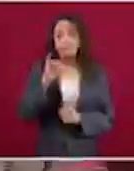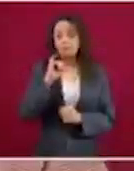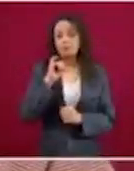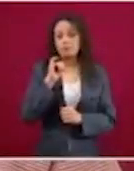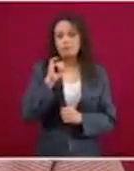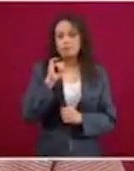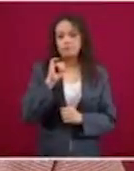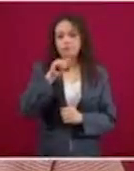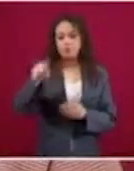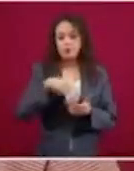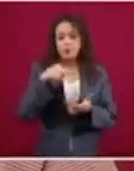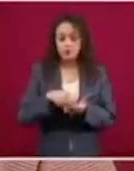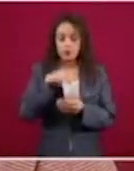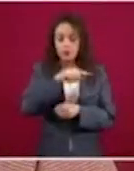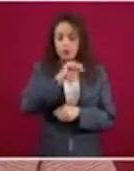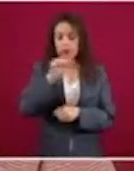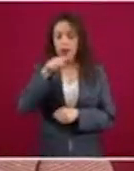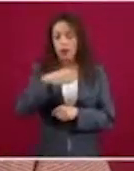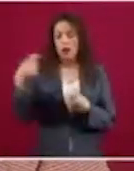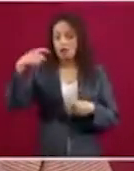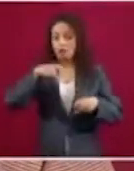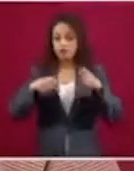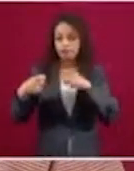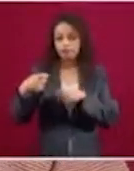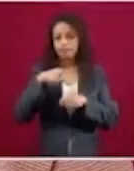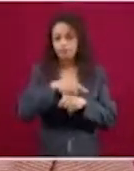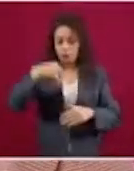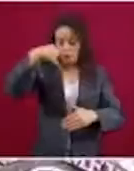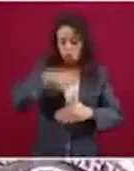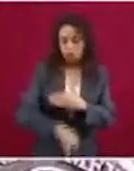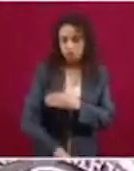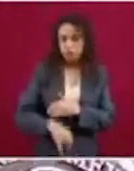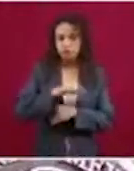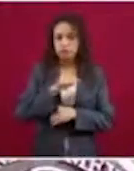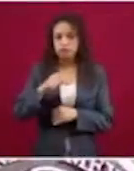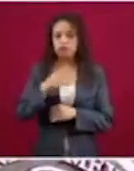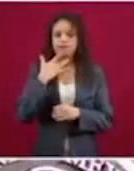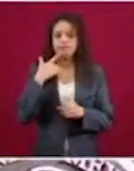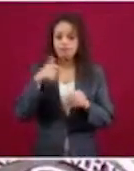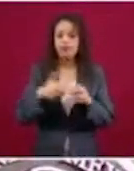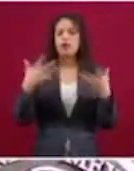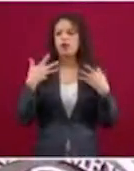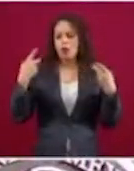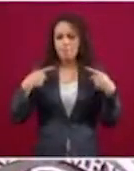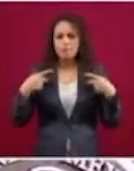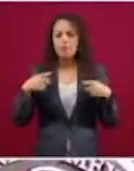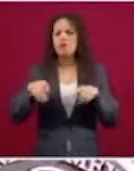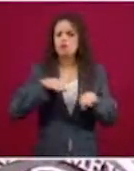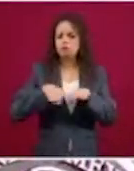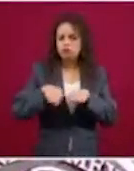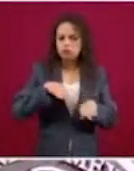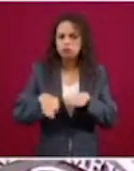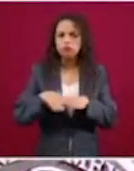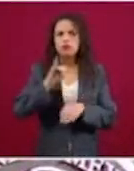Las plantas químicas, los pozos petroleros, hay gente trabajando, están tomando todas las